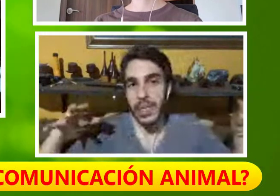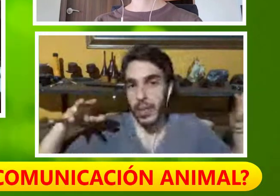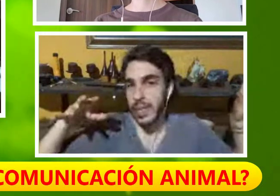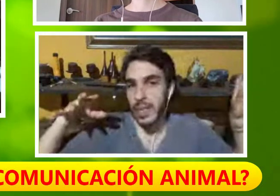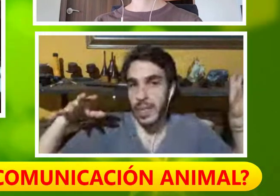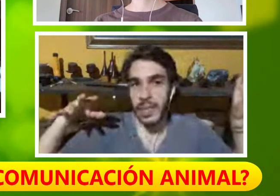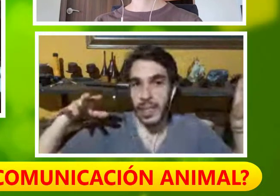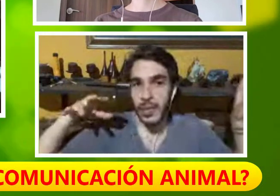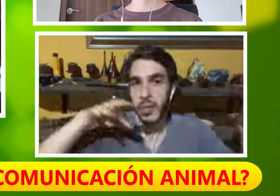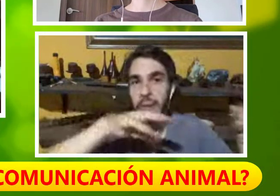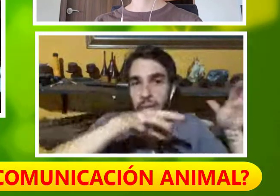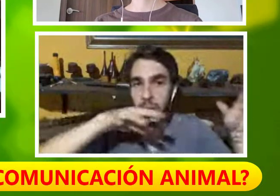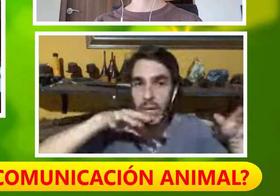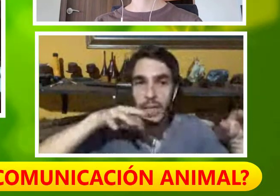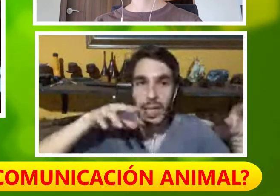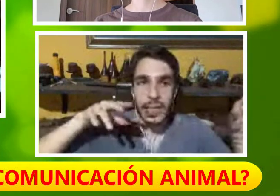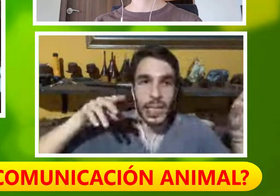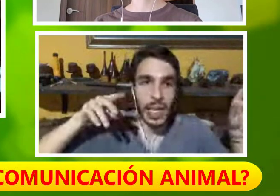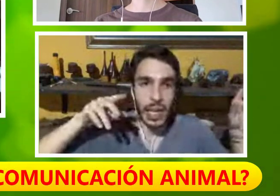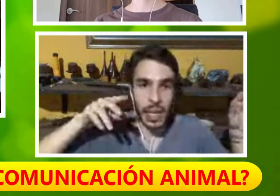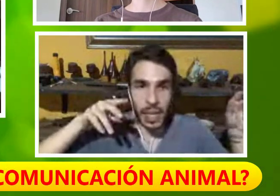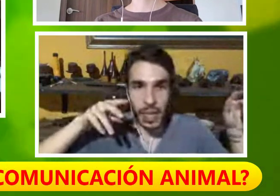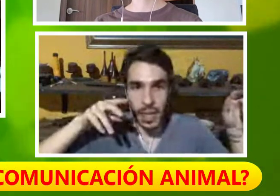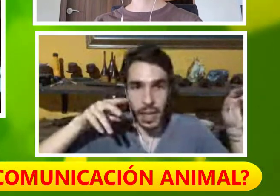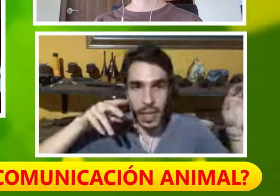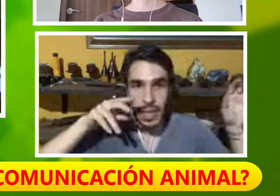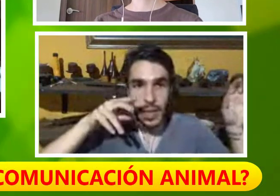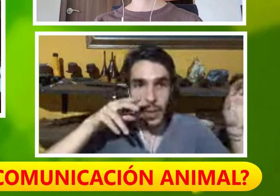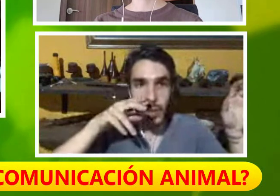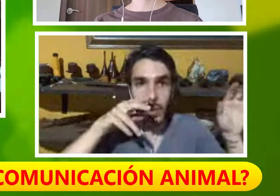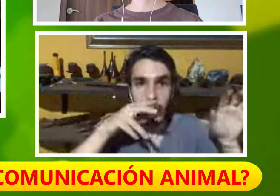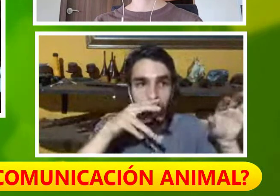juntas es que todas ellas están súper conectadas y,